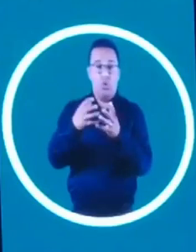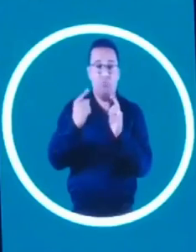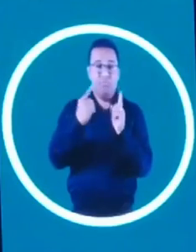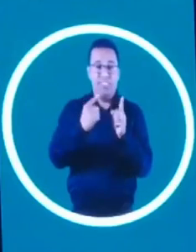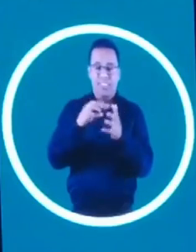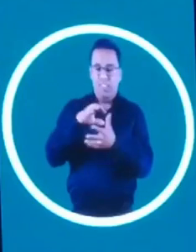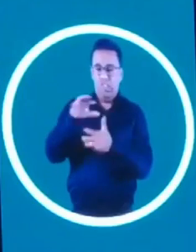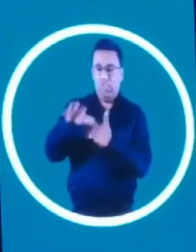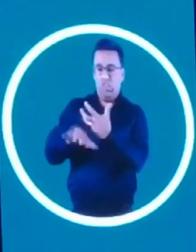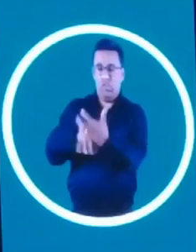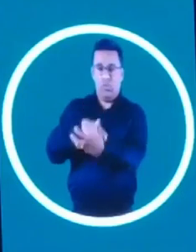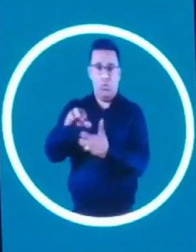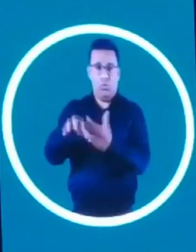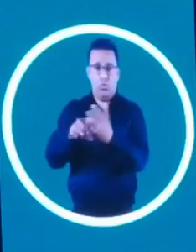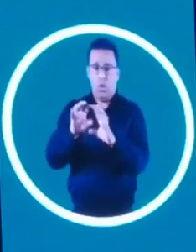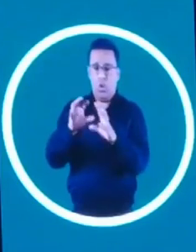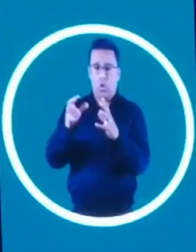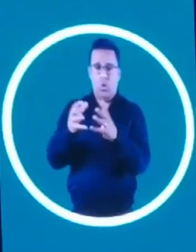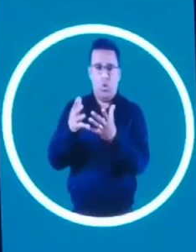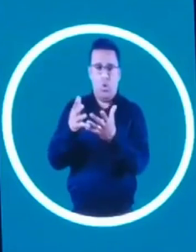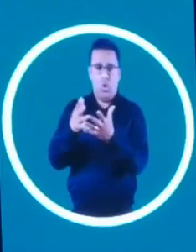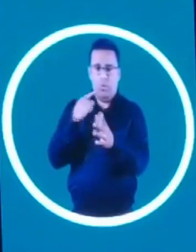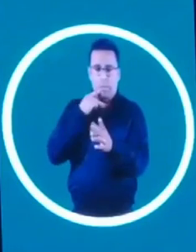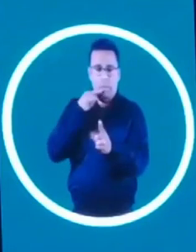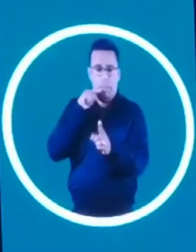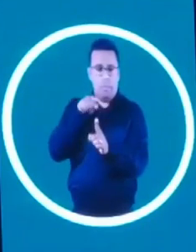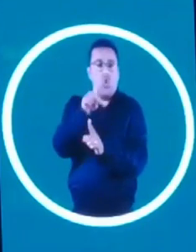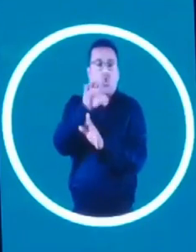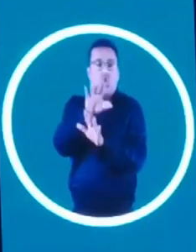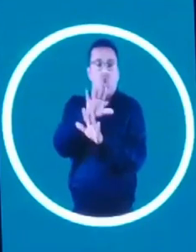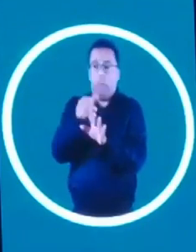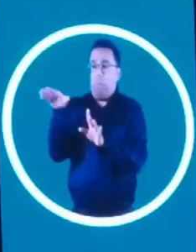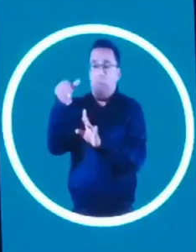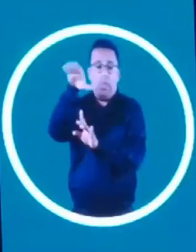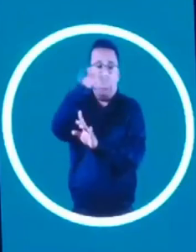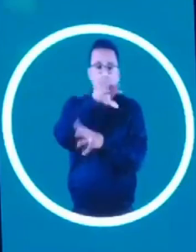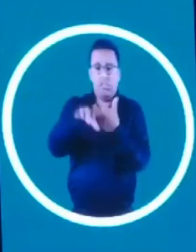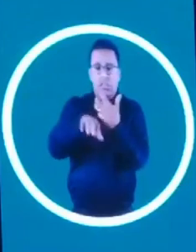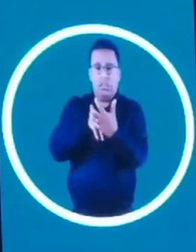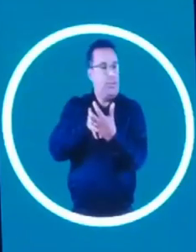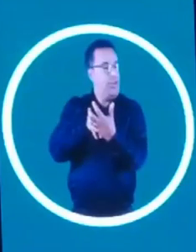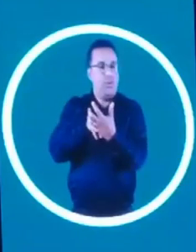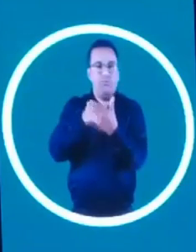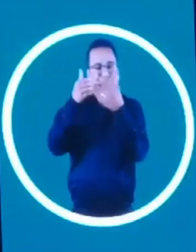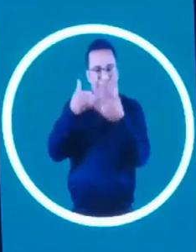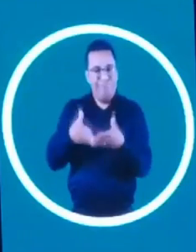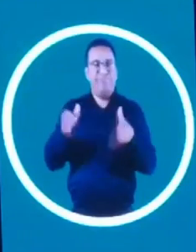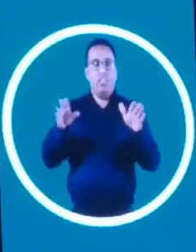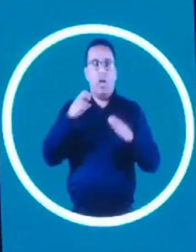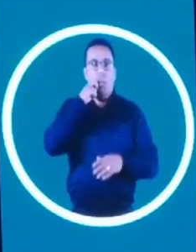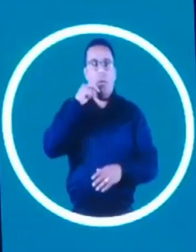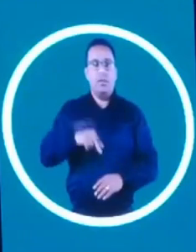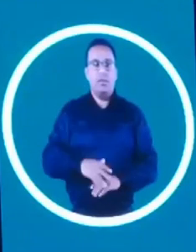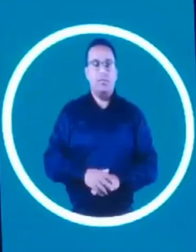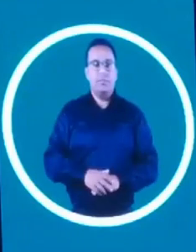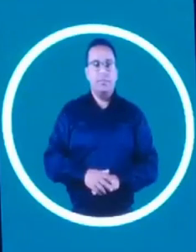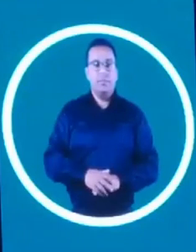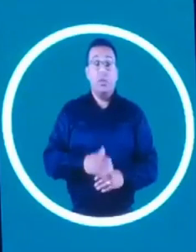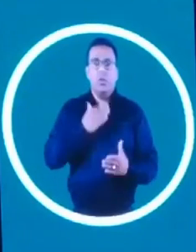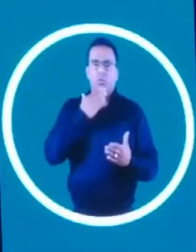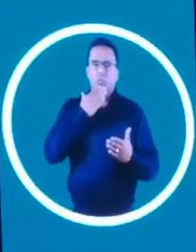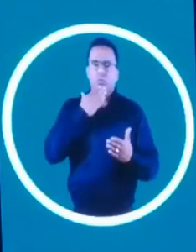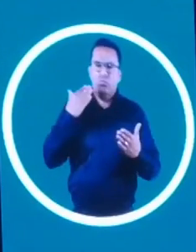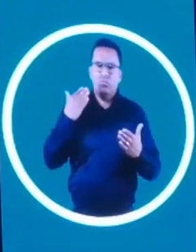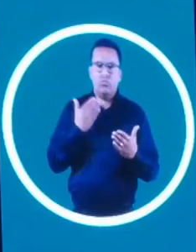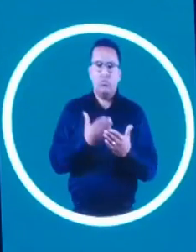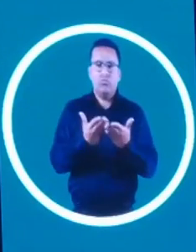necesario que el sur global plantee alternativas a la humanidad. Muchas gracias a todos ustedes